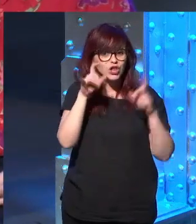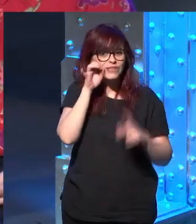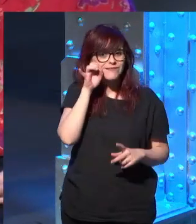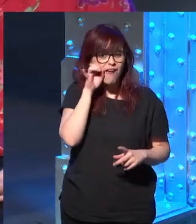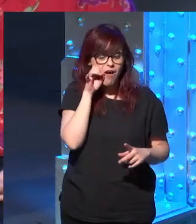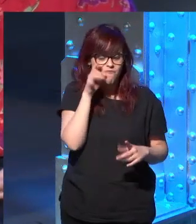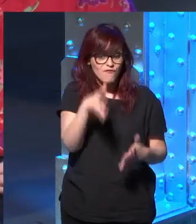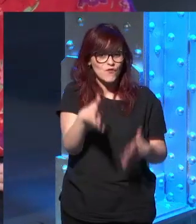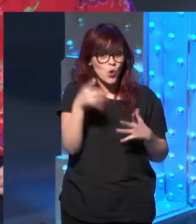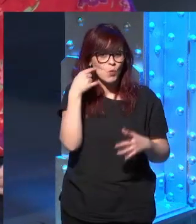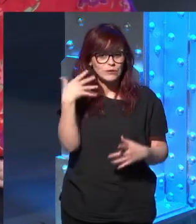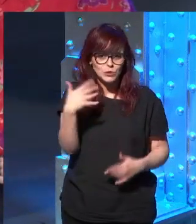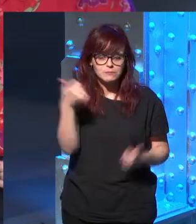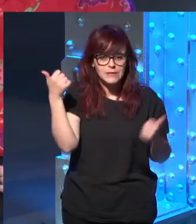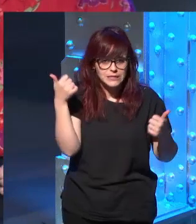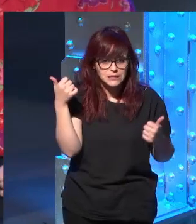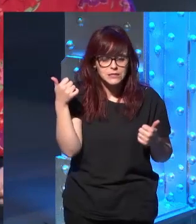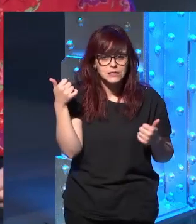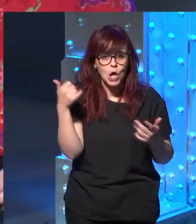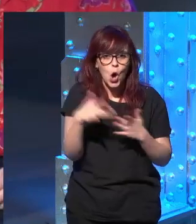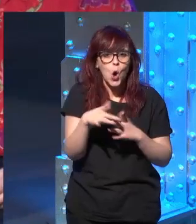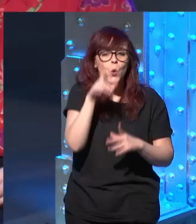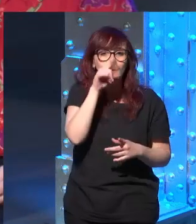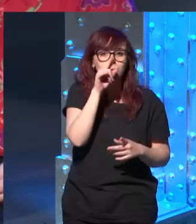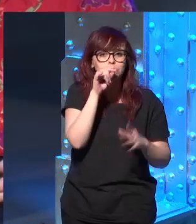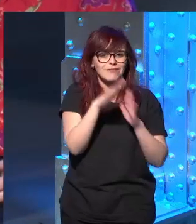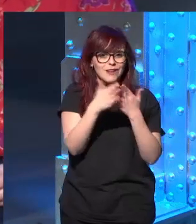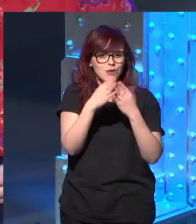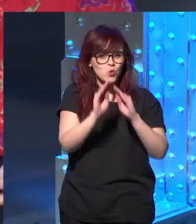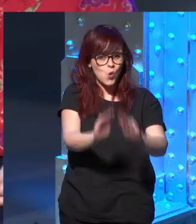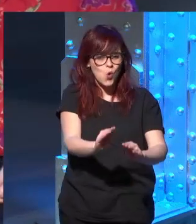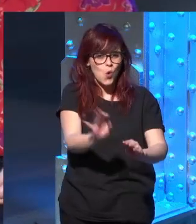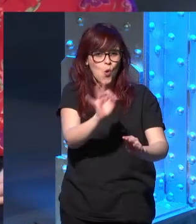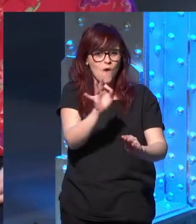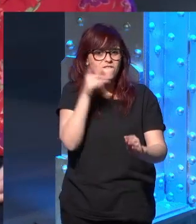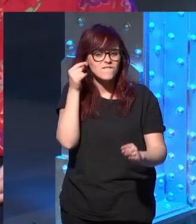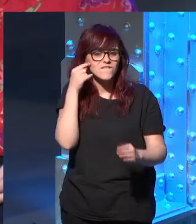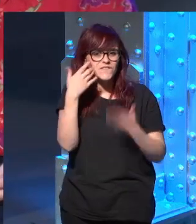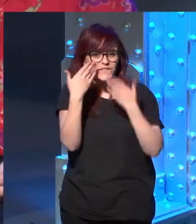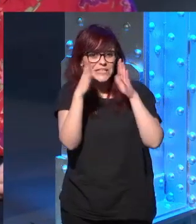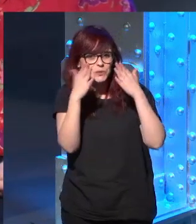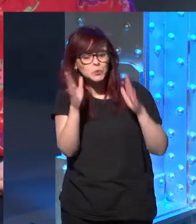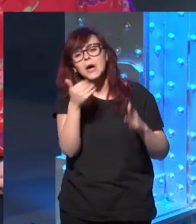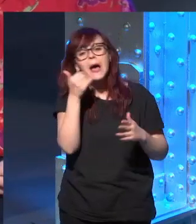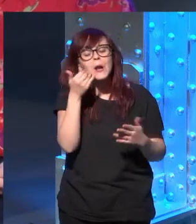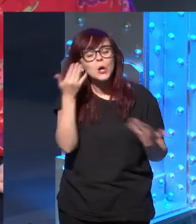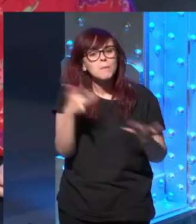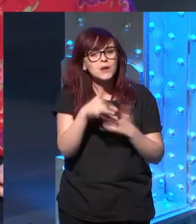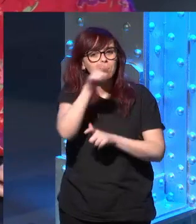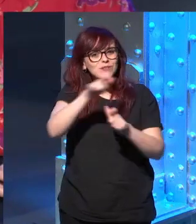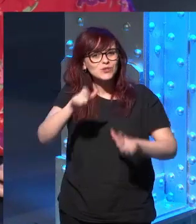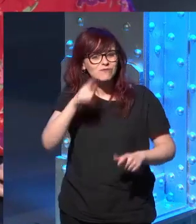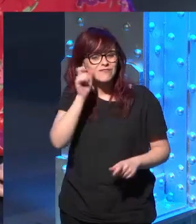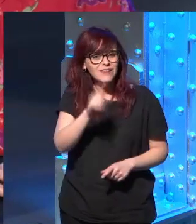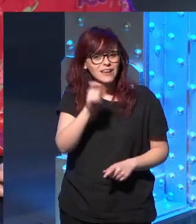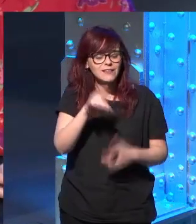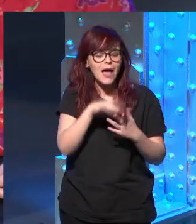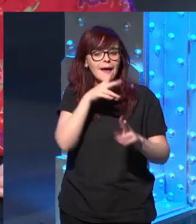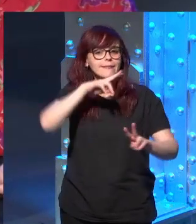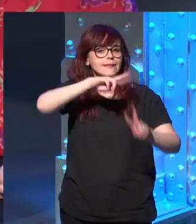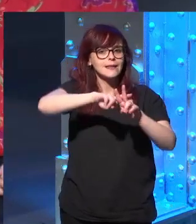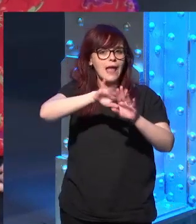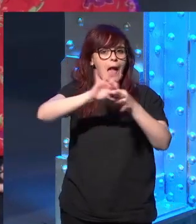o un tweet de tu libro o en Facebook. Además, la gente muchas veces etiqueta a su